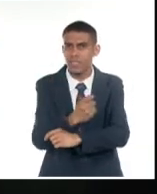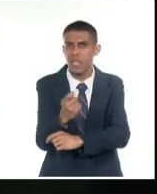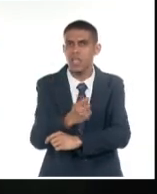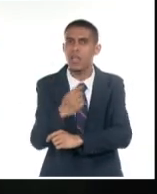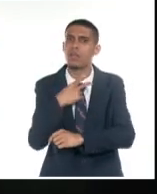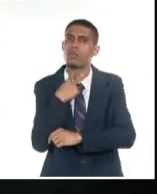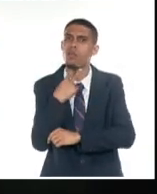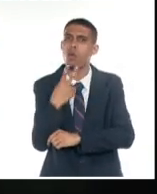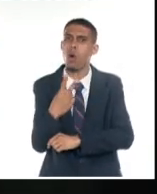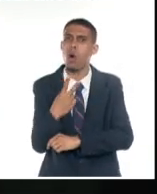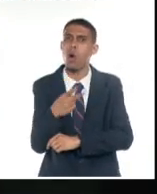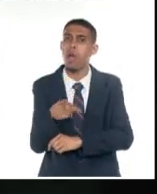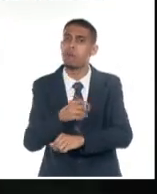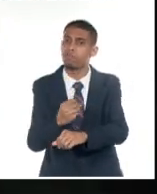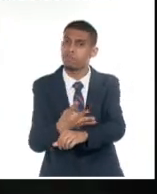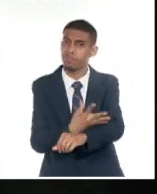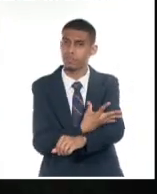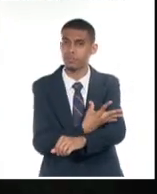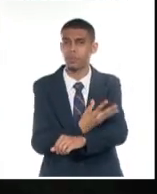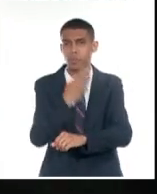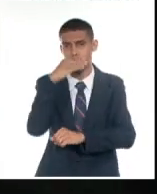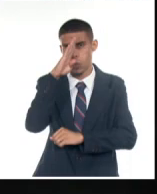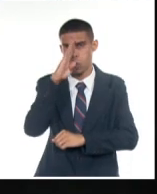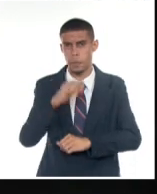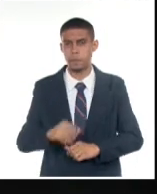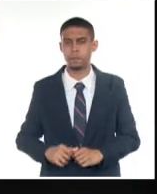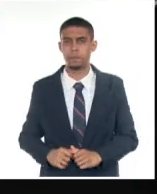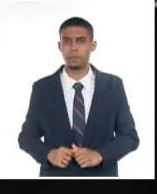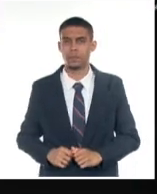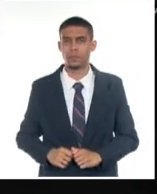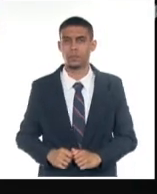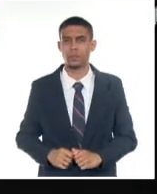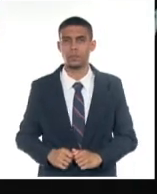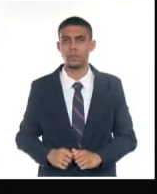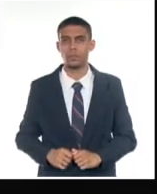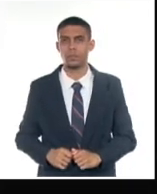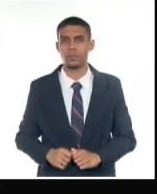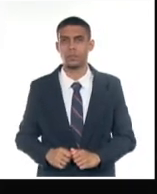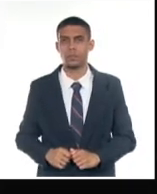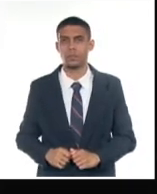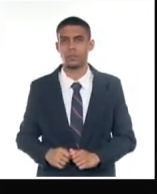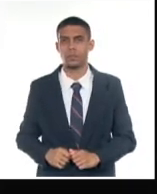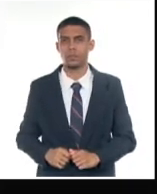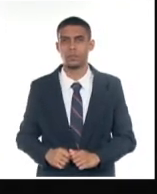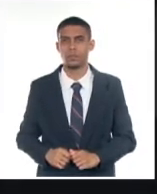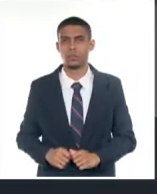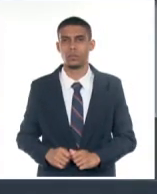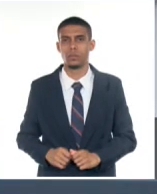temperamento más insensible. Elena Godínez del Mau, Canal Cubano de Noticias.